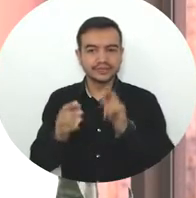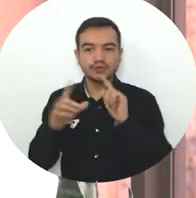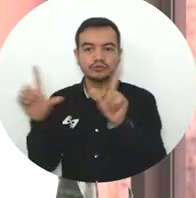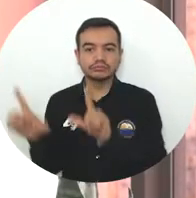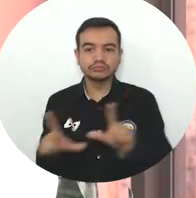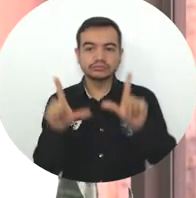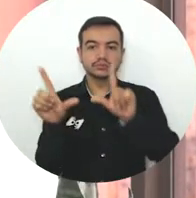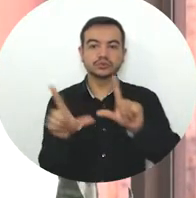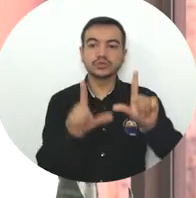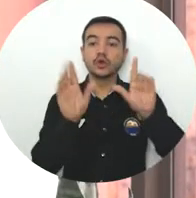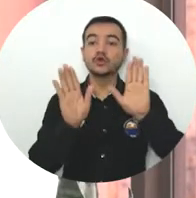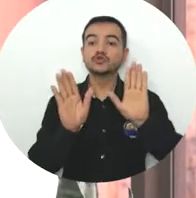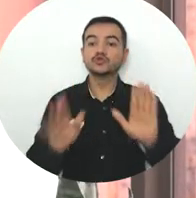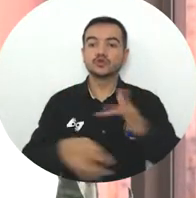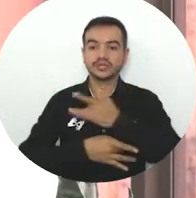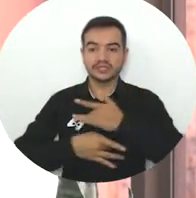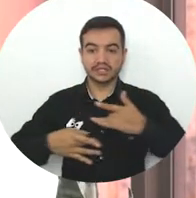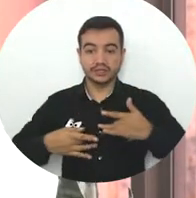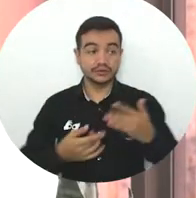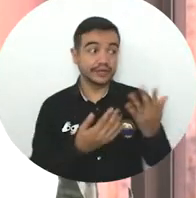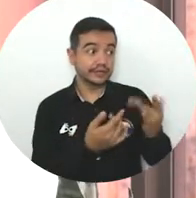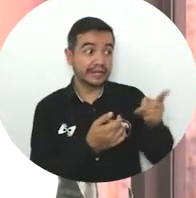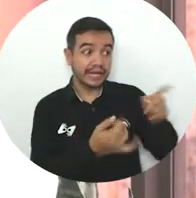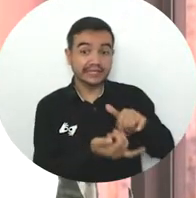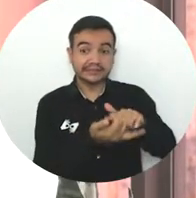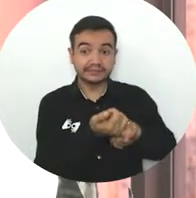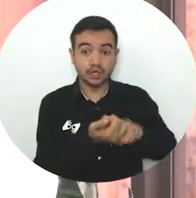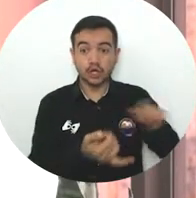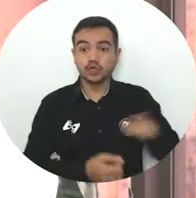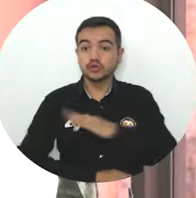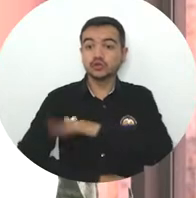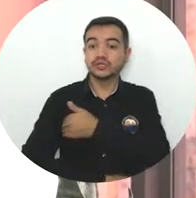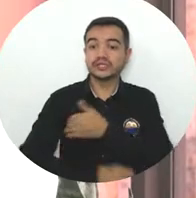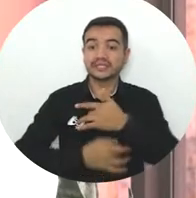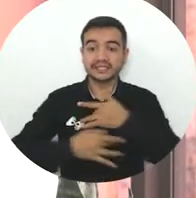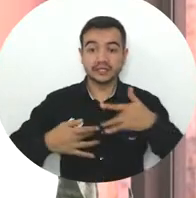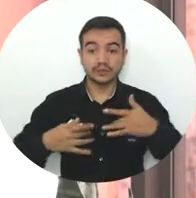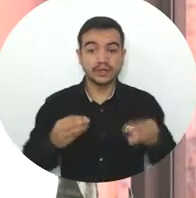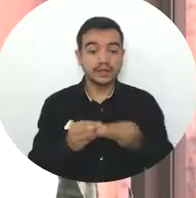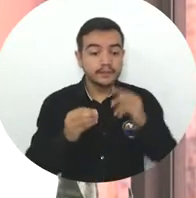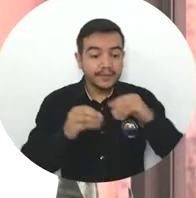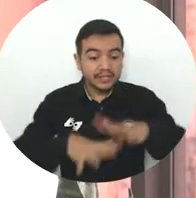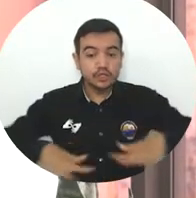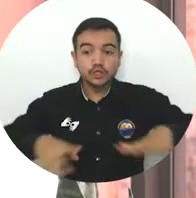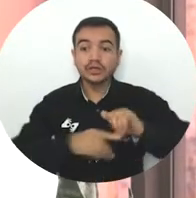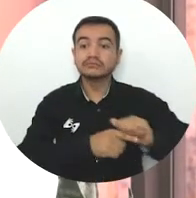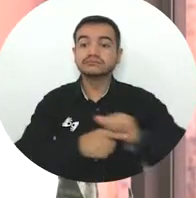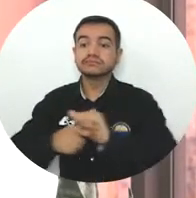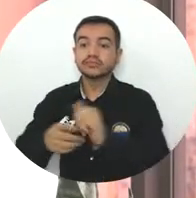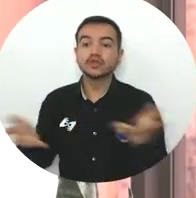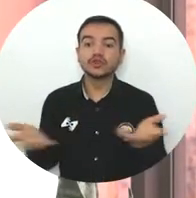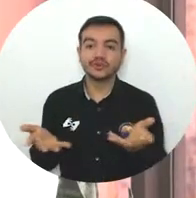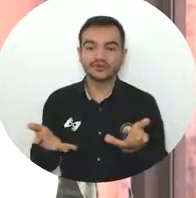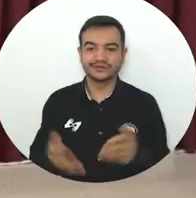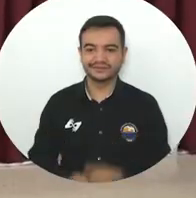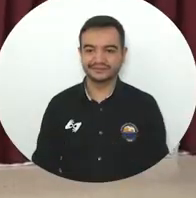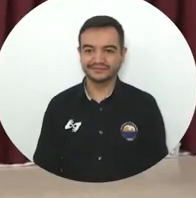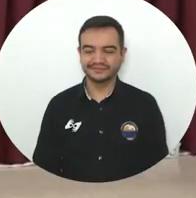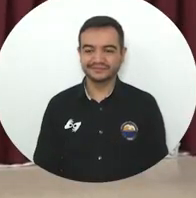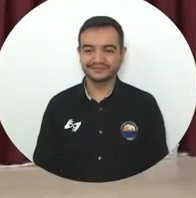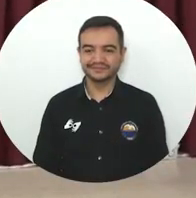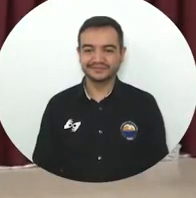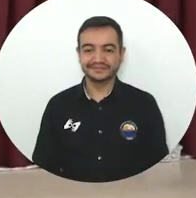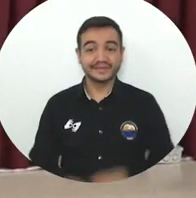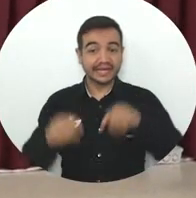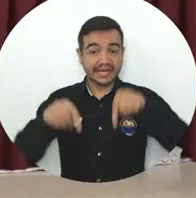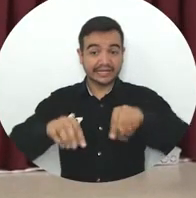el área de la salud, que depende de algunos trámites con el Ministerio de Salud y verificación de los lugares donde se realizan las prácticas. Durante